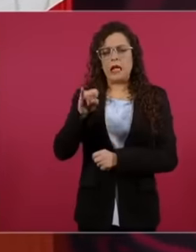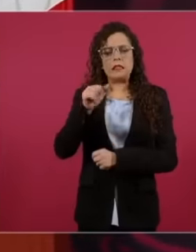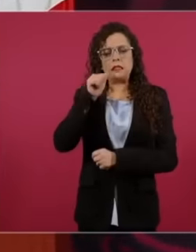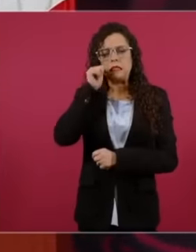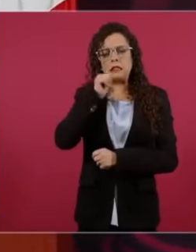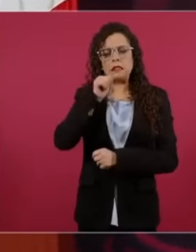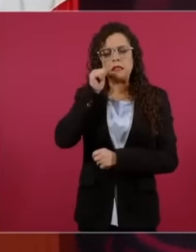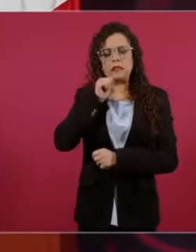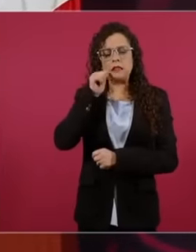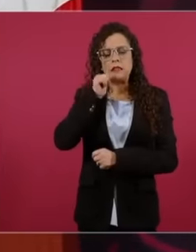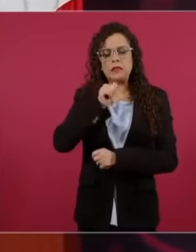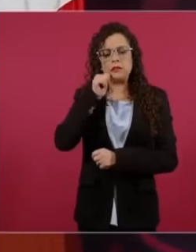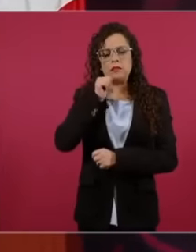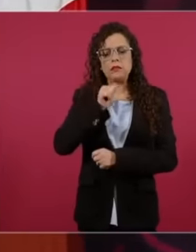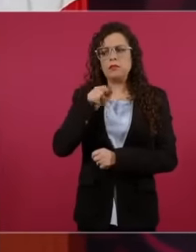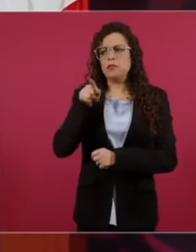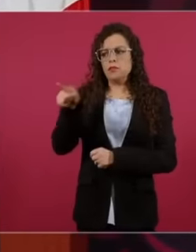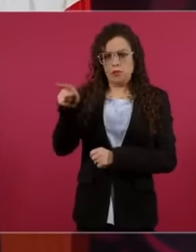tarde